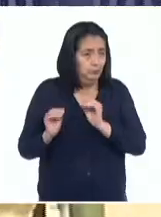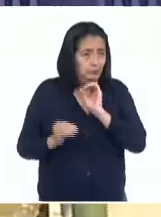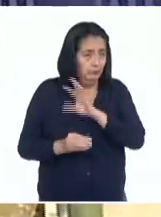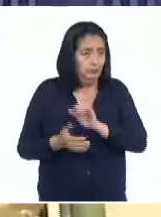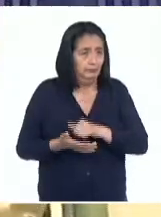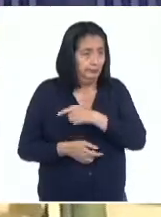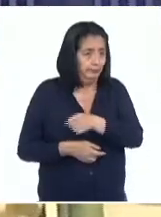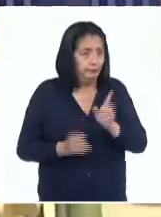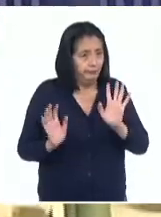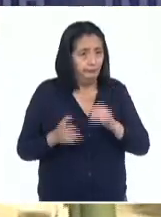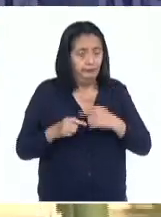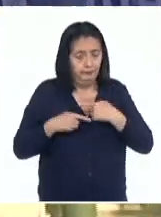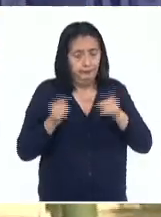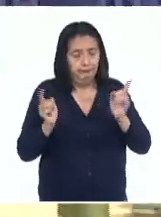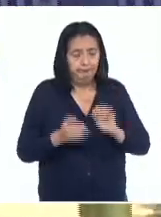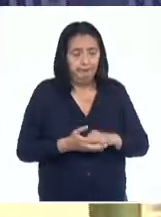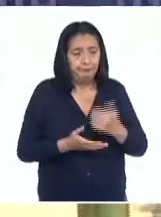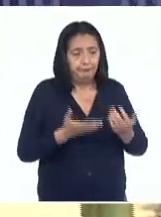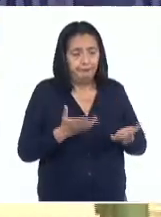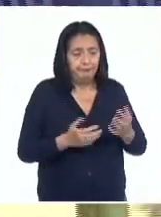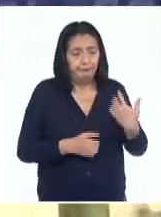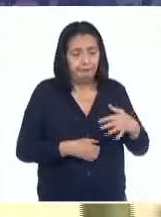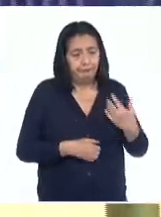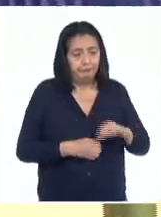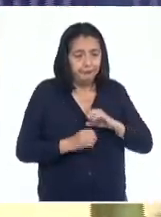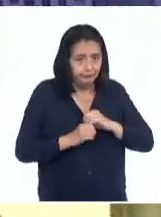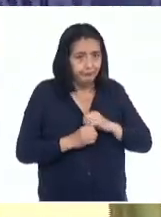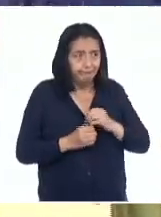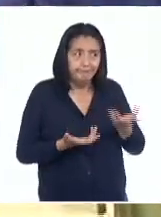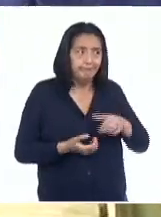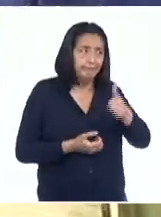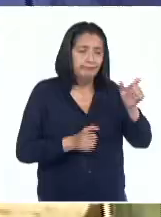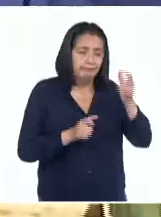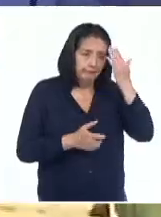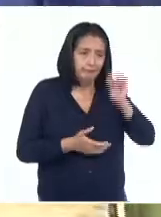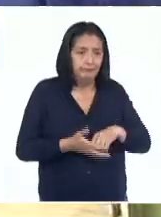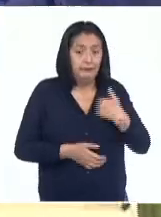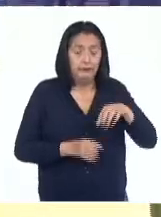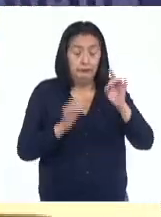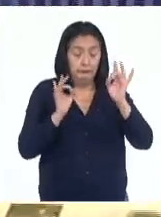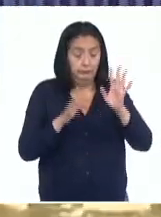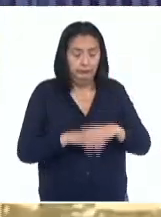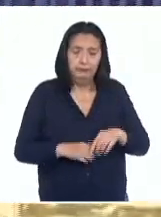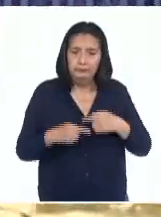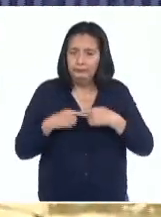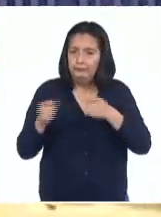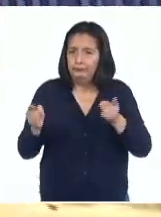ellos lo estarán anunciando y seguramente que esto ya se filtró no pero es mucho peor de lo que pensé